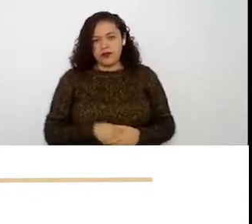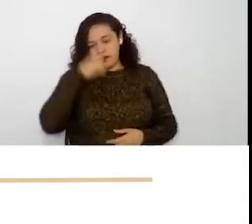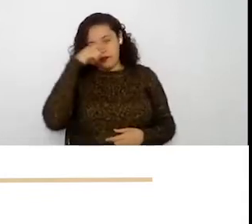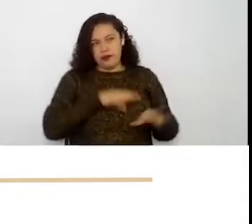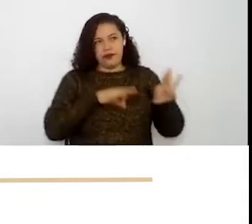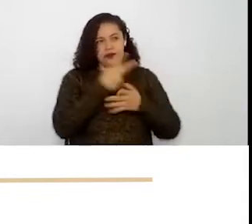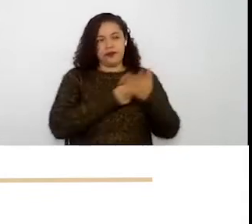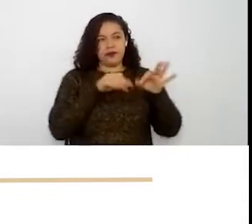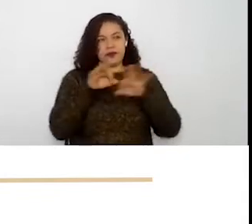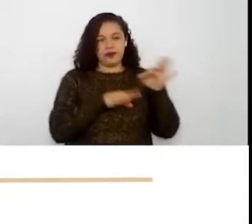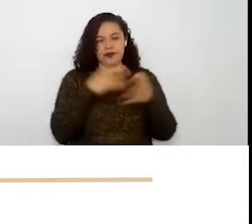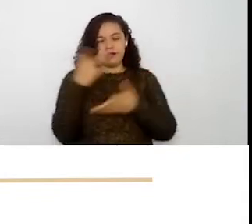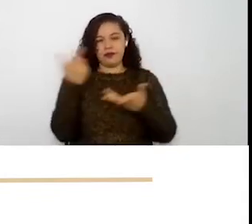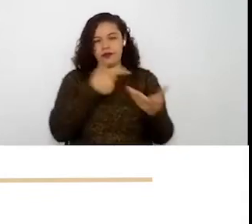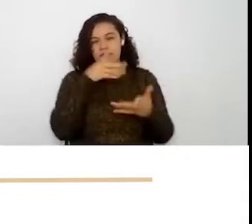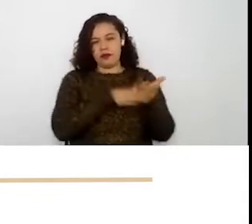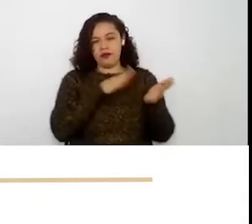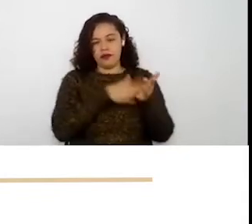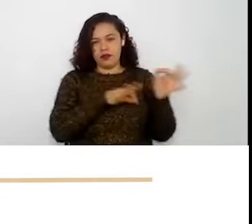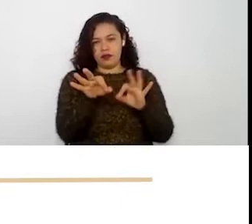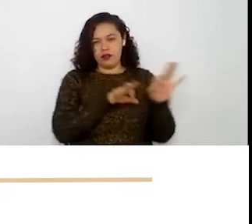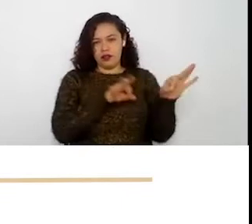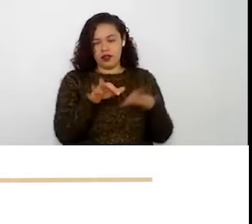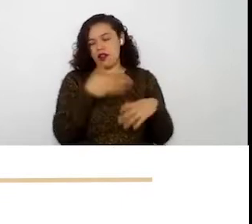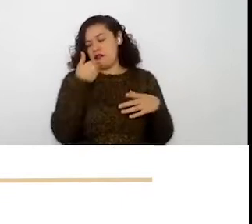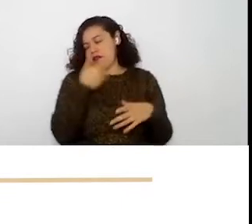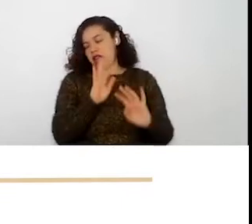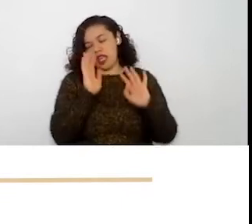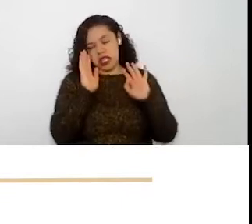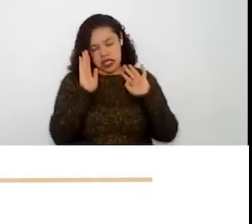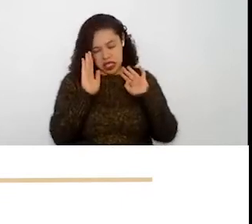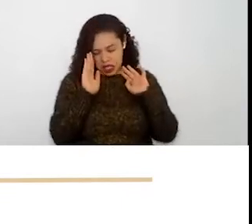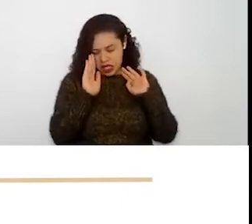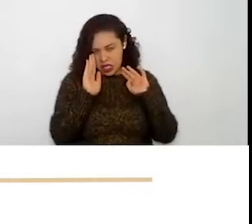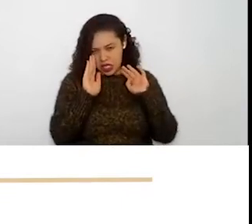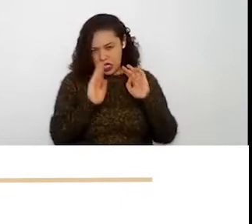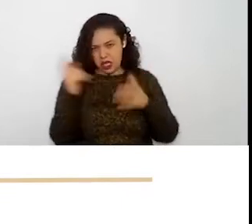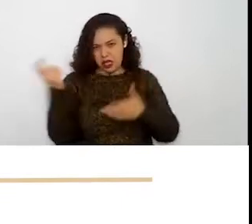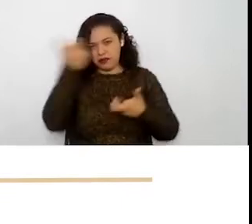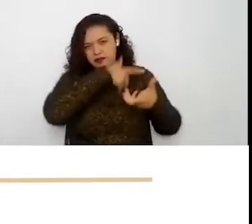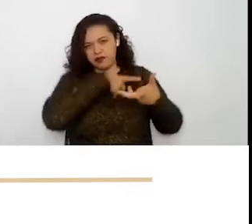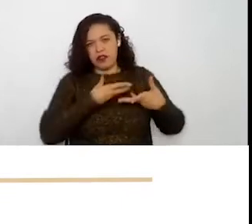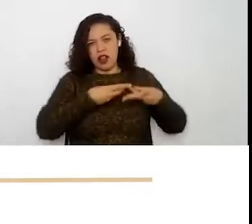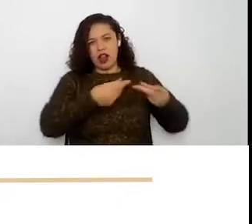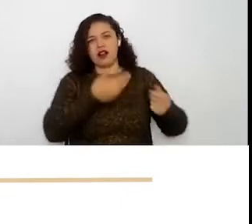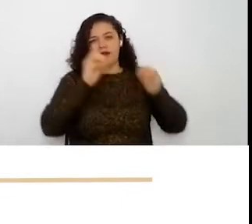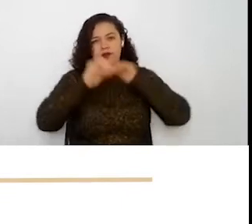trabajo y presupuesto y su papel de trabajo ya todo es su presupuesto elaborado